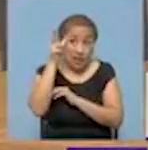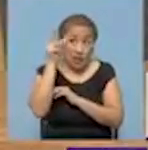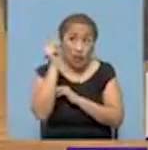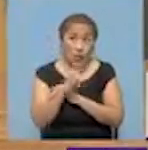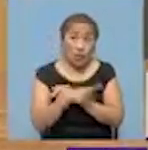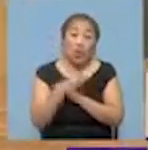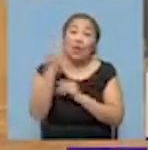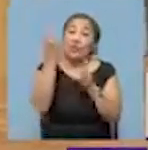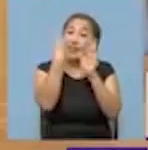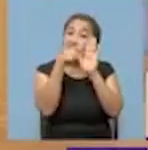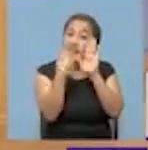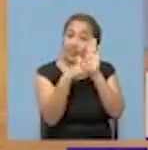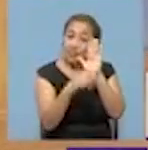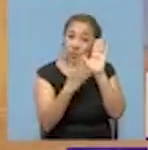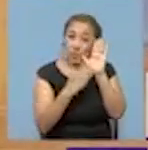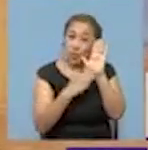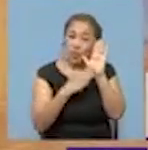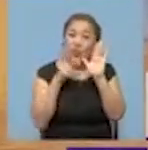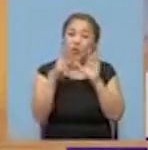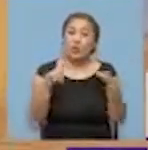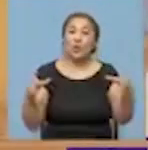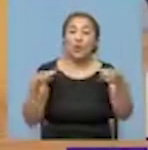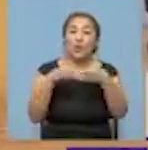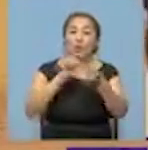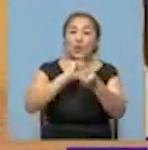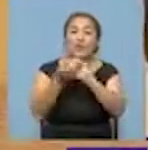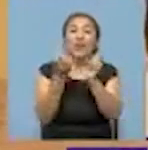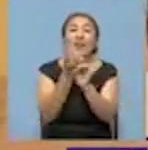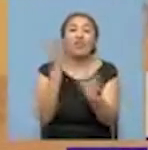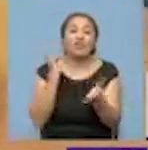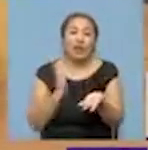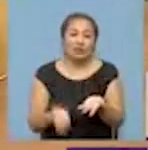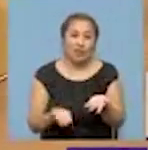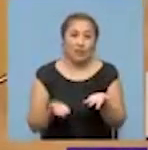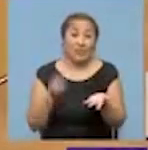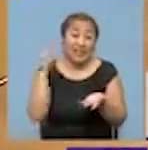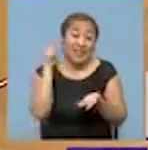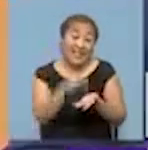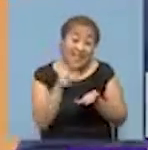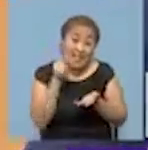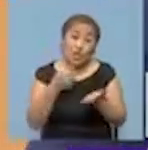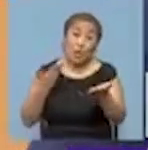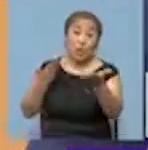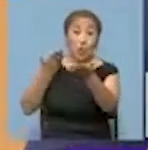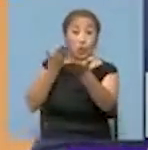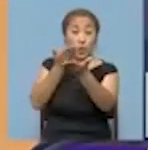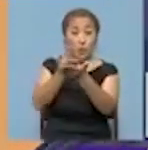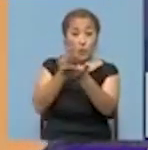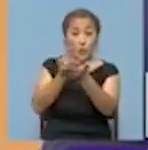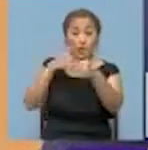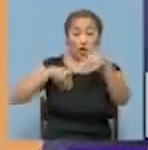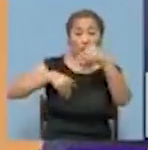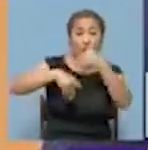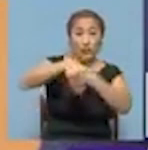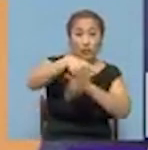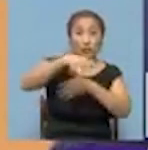escribió un documento hace una comisión para modificar la educación a esa comisión eleva un documento que llama el futuro